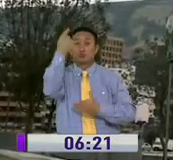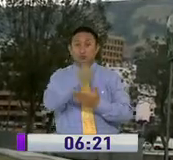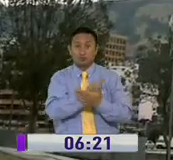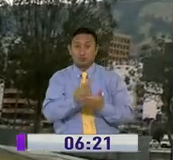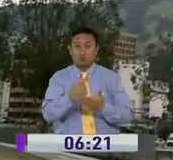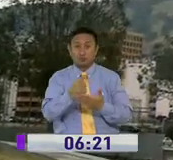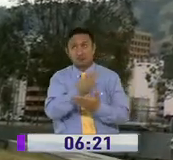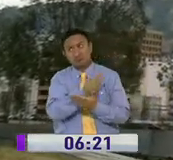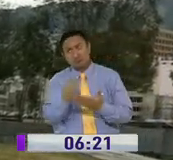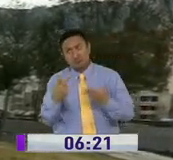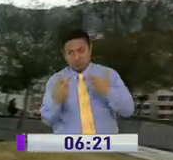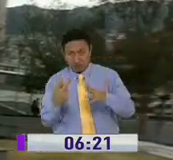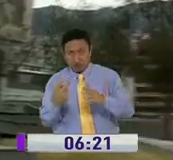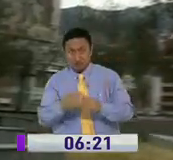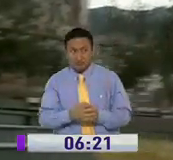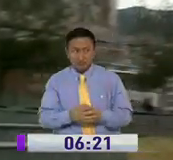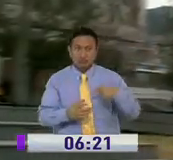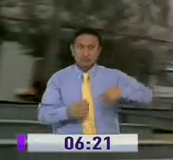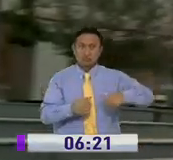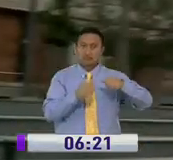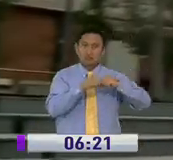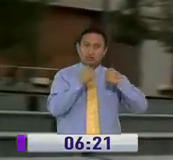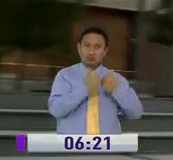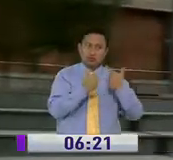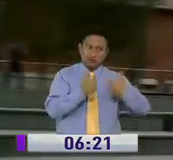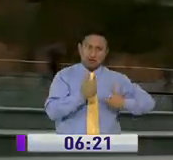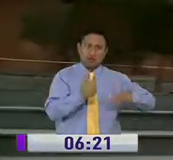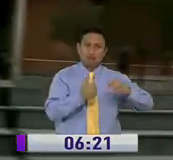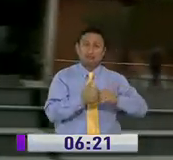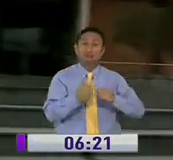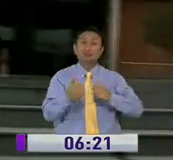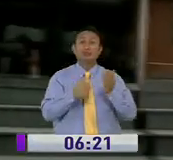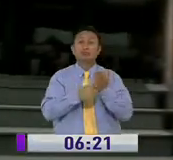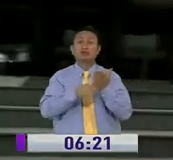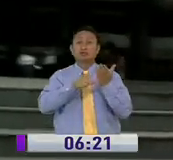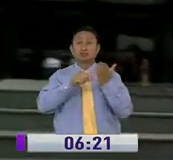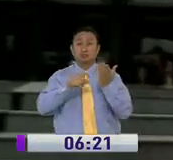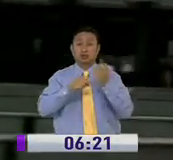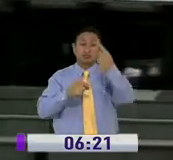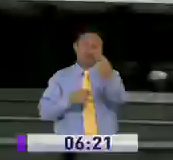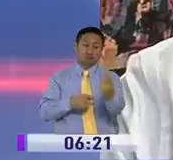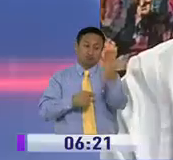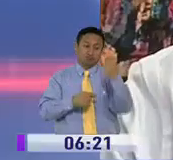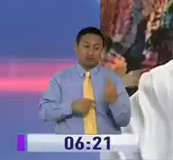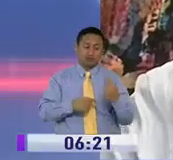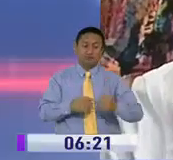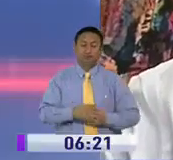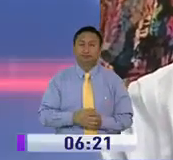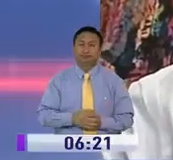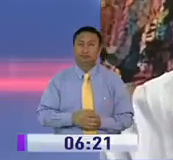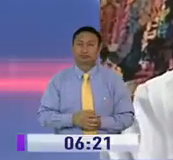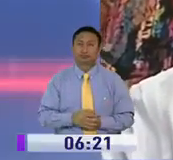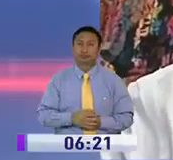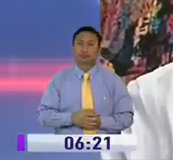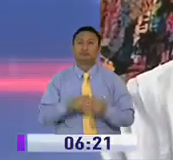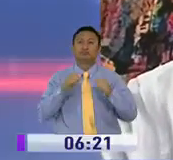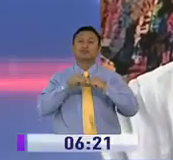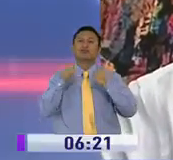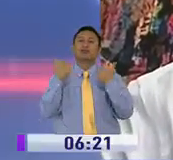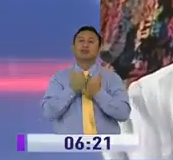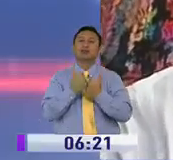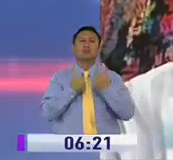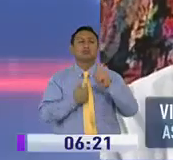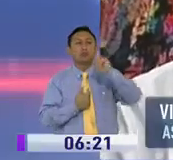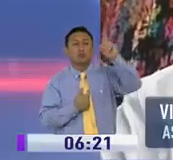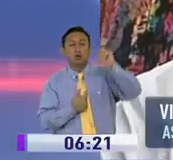días o semanas. Pero hasta eso, el Pleno requiere la comparecencia del ministro Richard Martínez. La Asamblea lo que va a hacer es